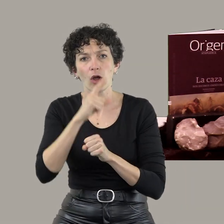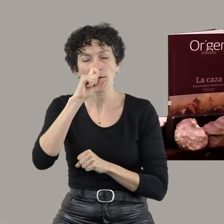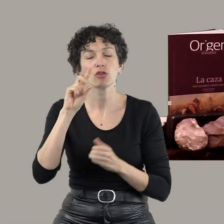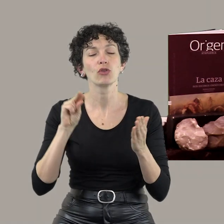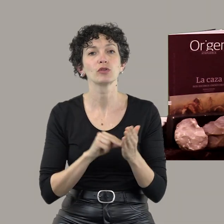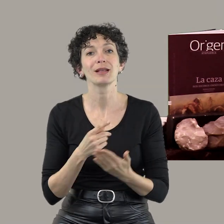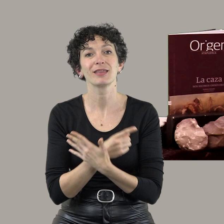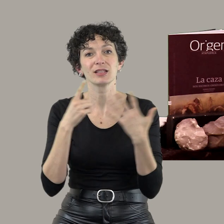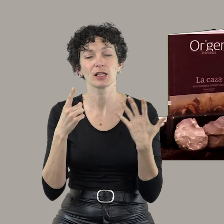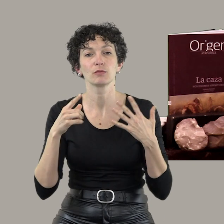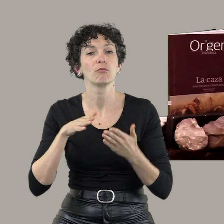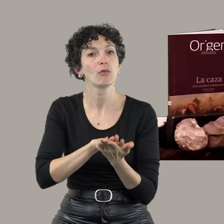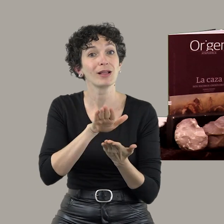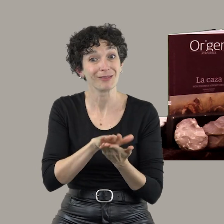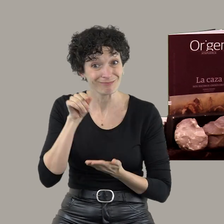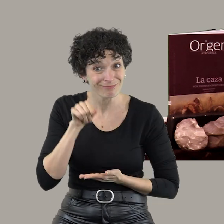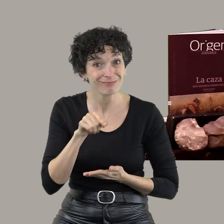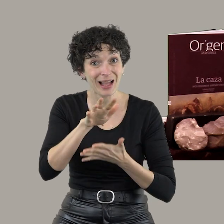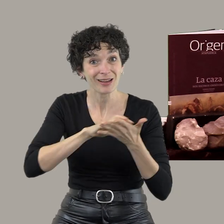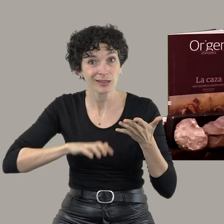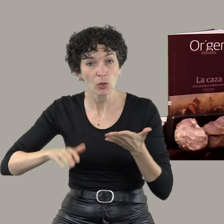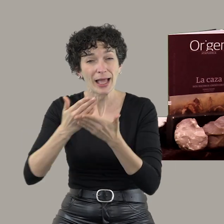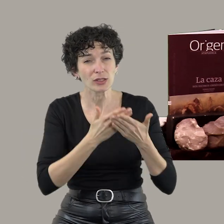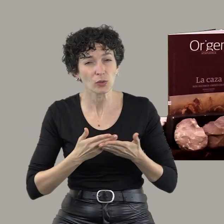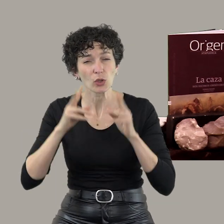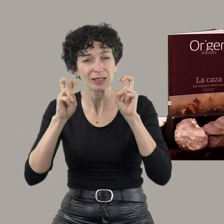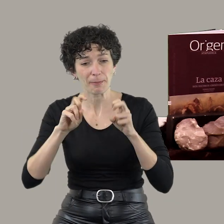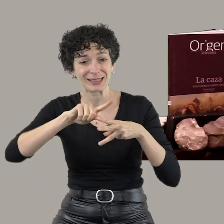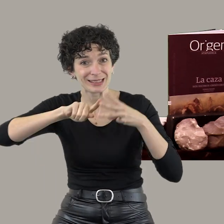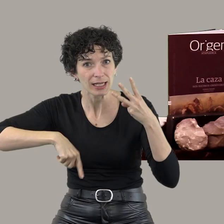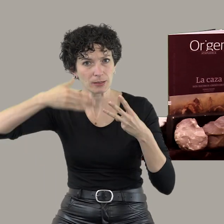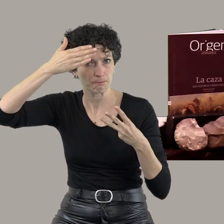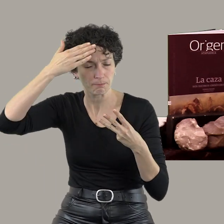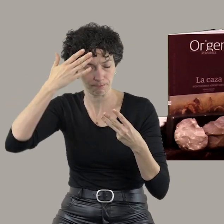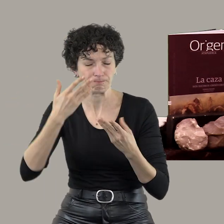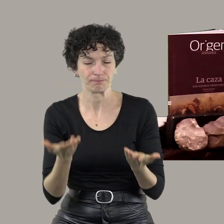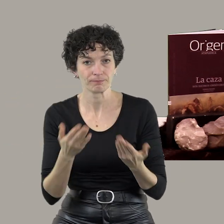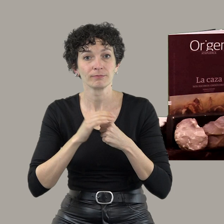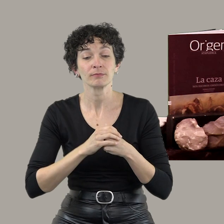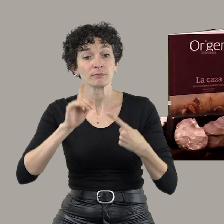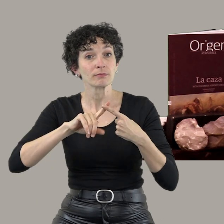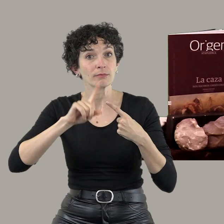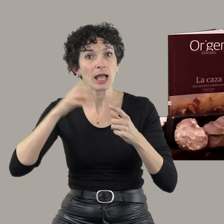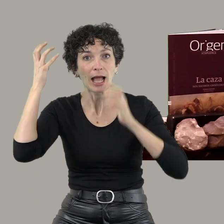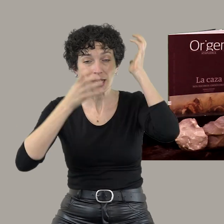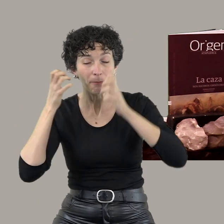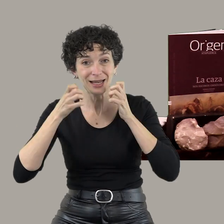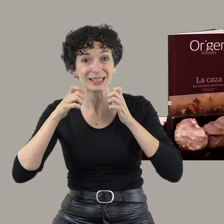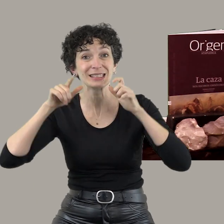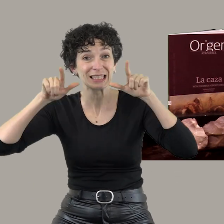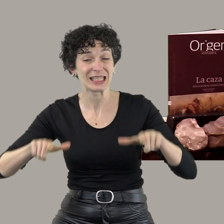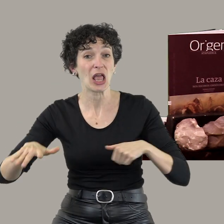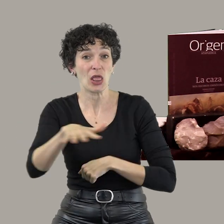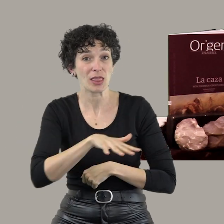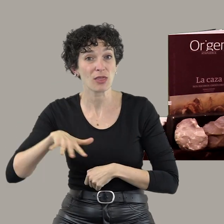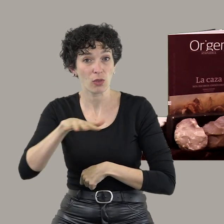2016. Este artículo realiza un estudio detallado sobre tres aspectos fundamentales. El tipo de animales que aparecen en los yacimientos de